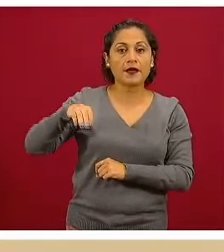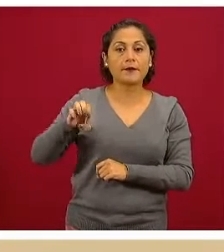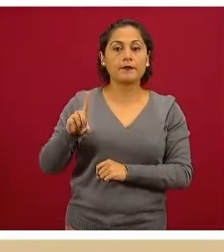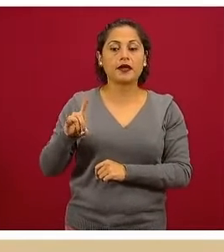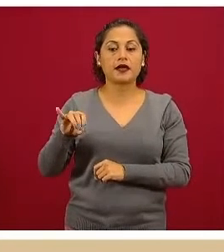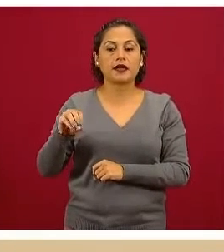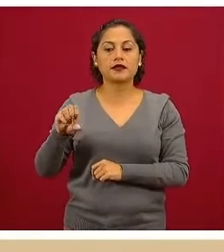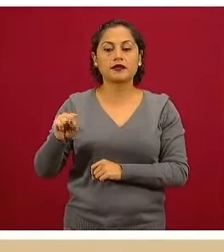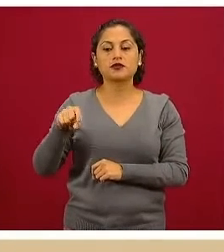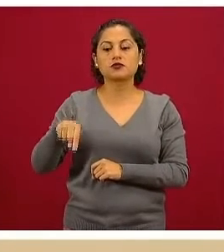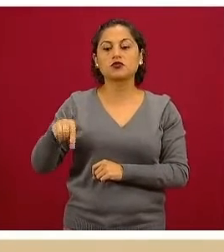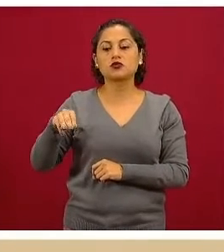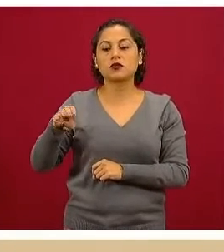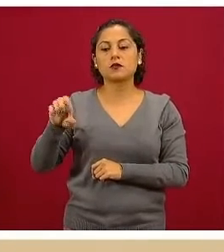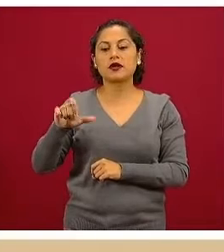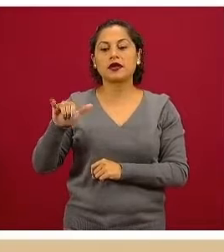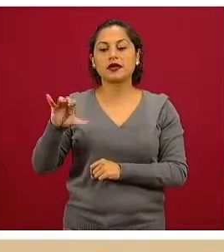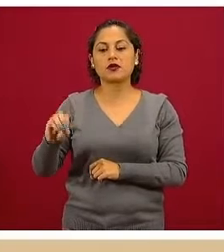y también